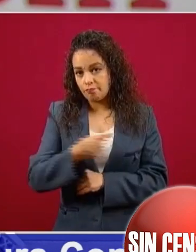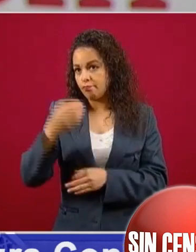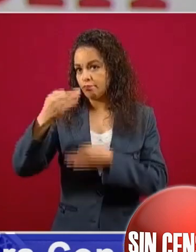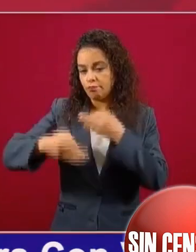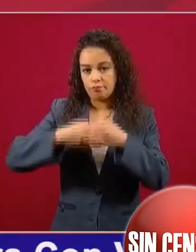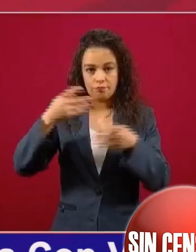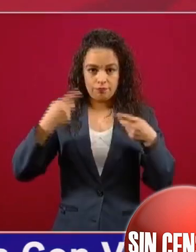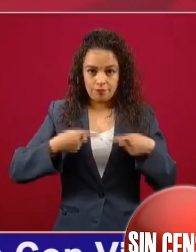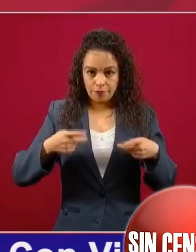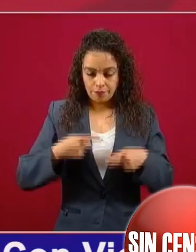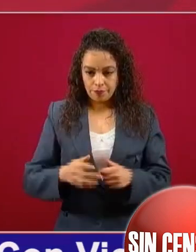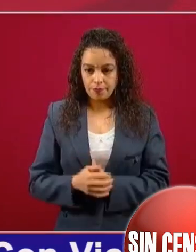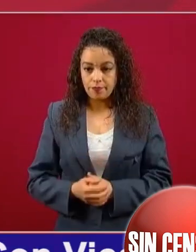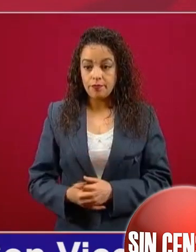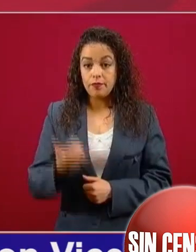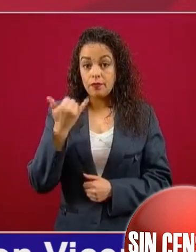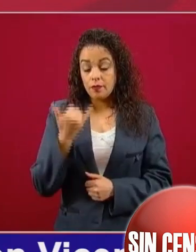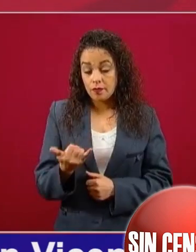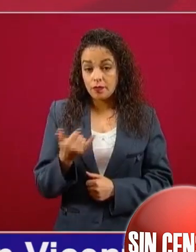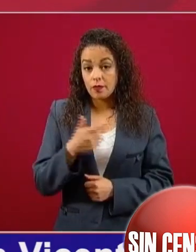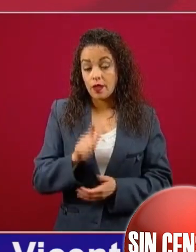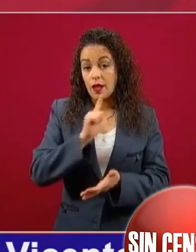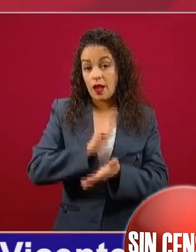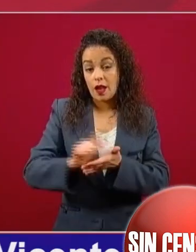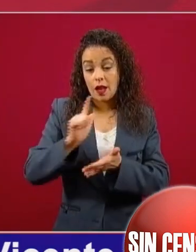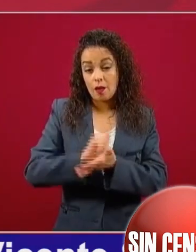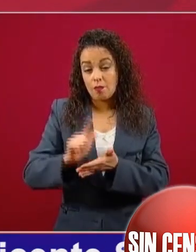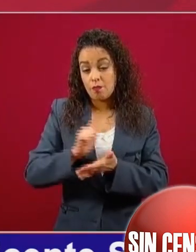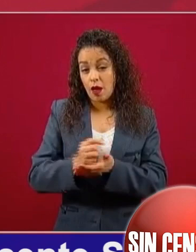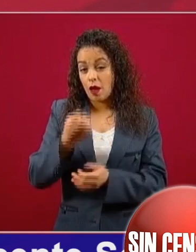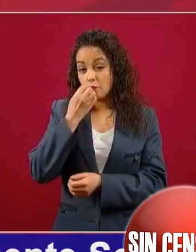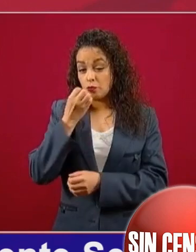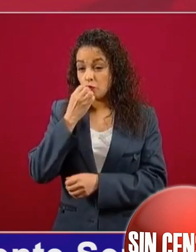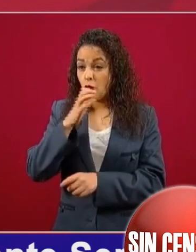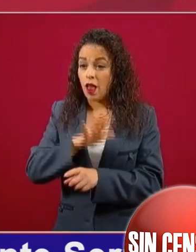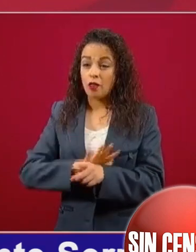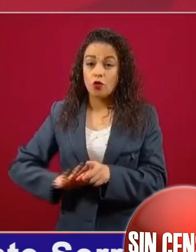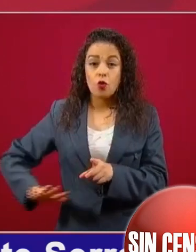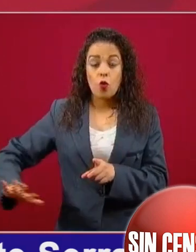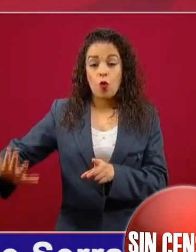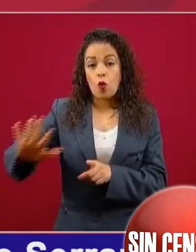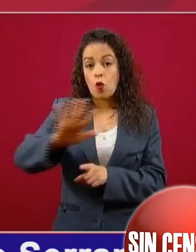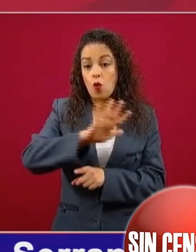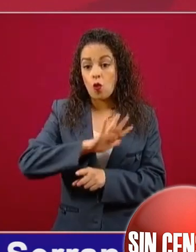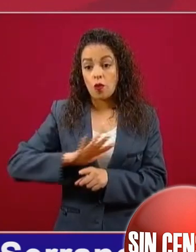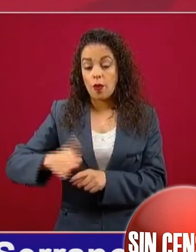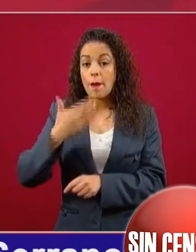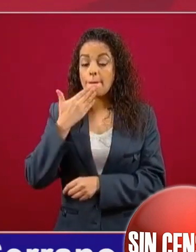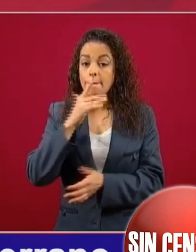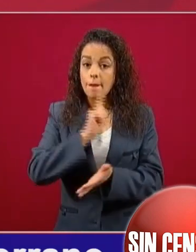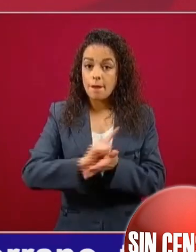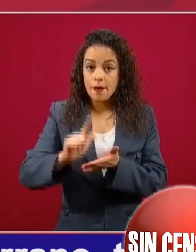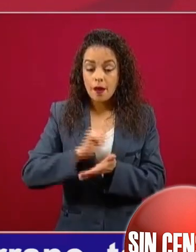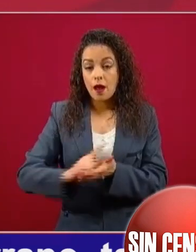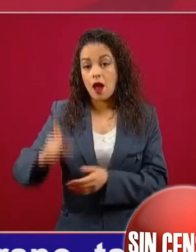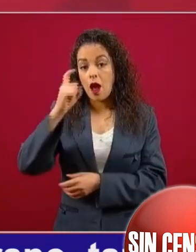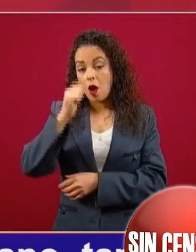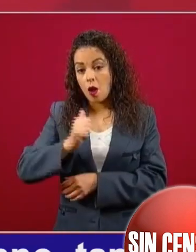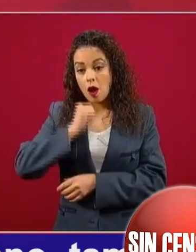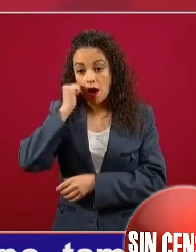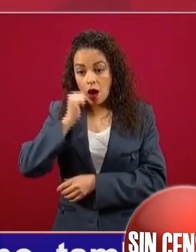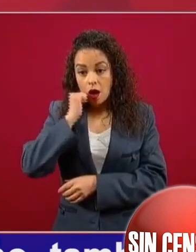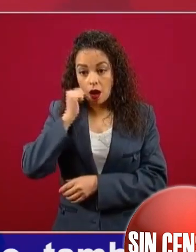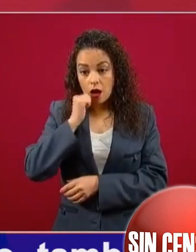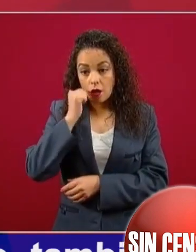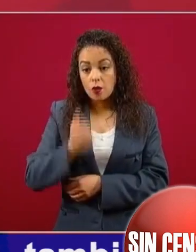de limpieza de las escuelas. Afortunadamente, pues con una buena limpieza con agua y jabón